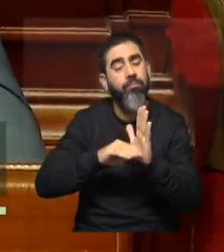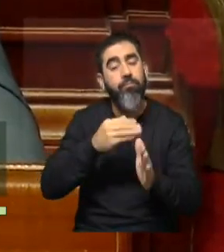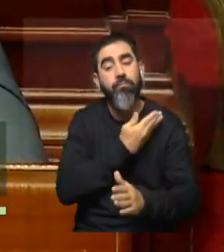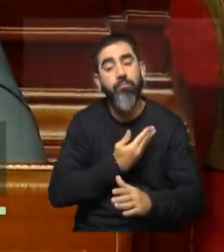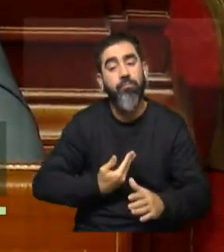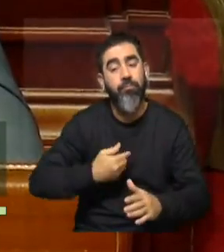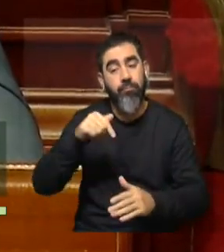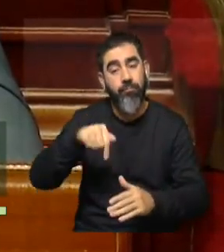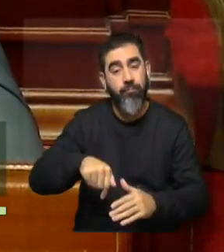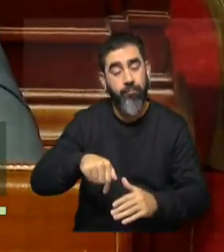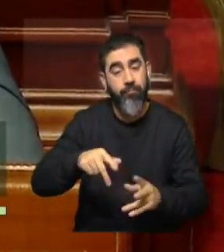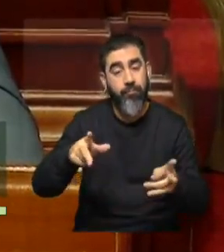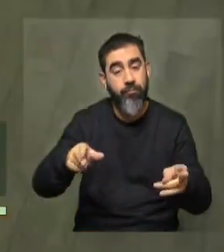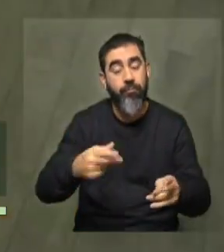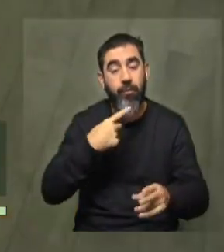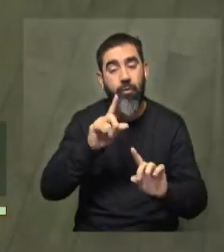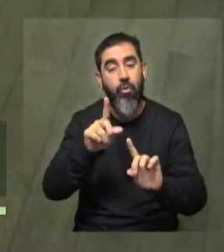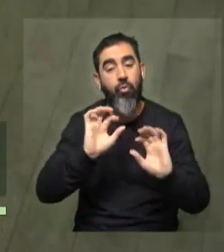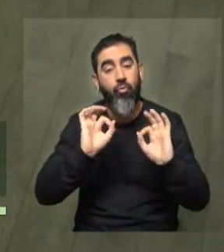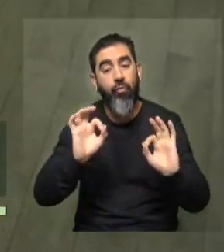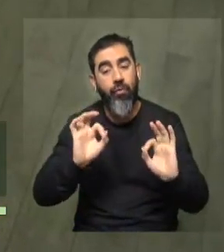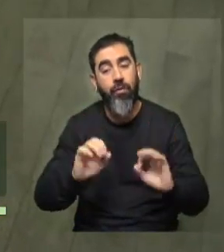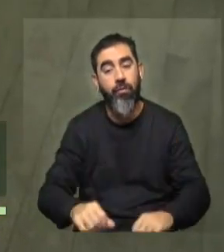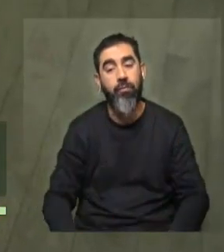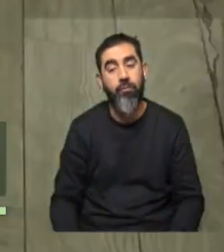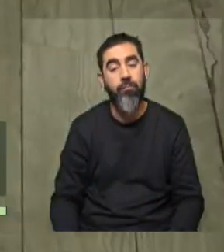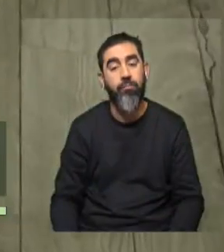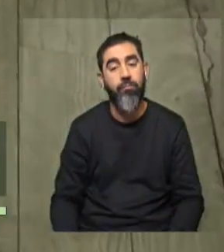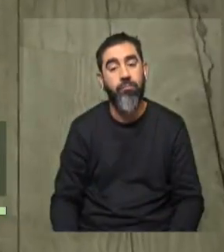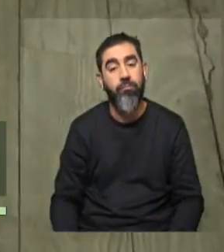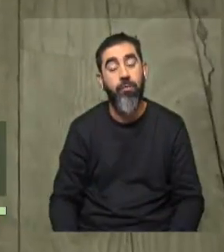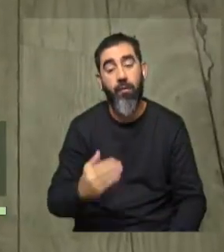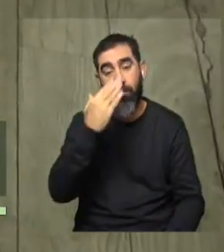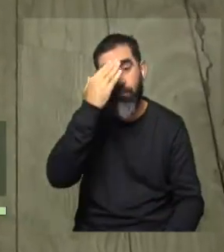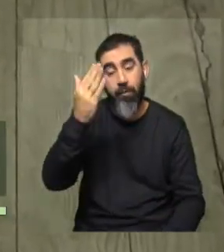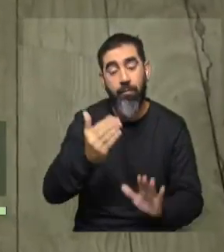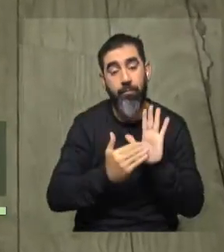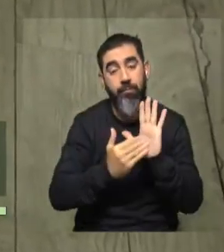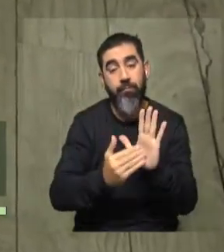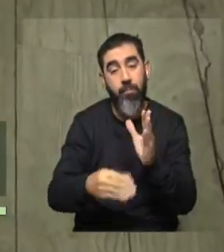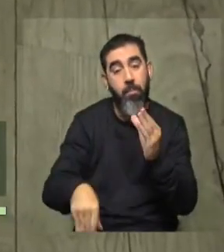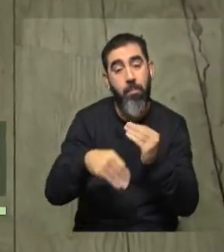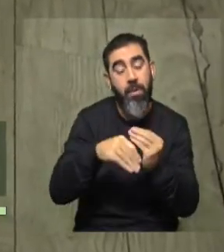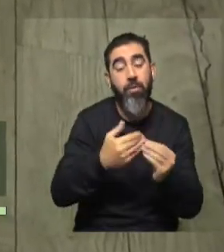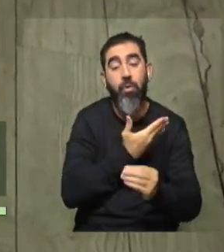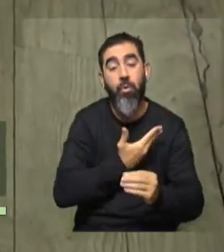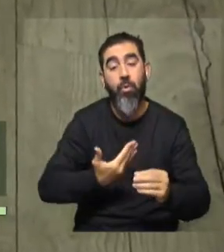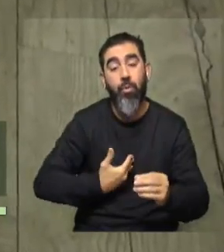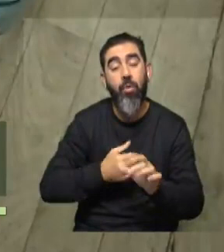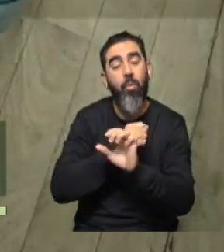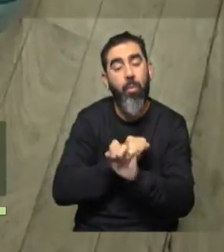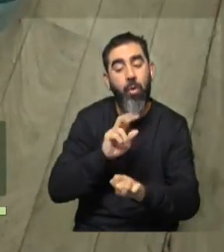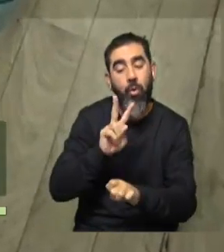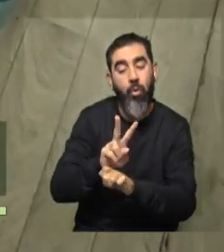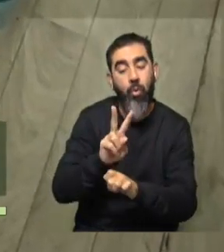ejecutivo durante este periodo consideradas como insuficientes por la oposición Así mismo el frente amplio presentó un aditivo para que el gobierno pueda realizar